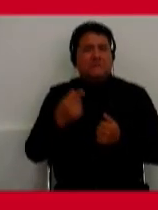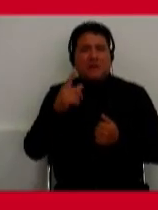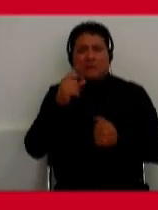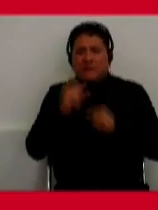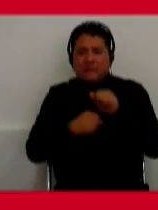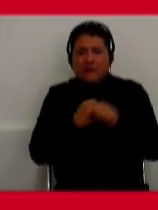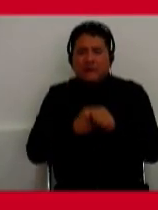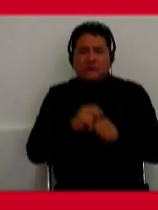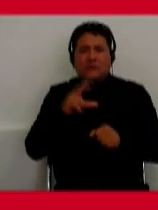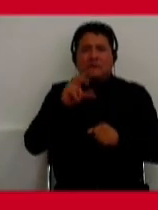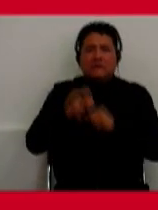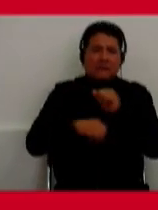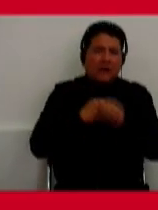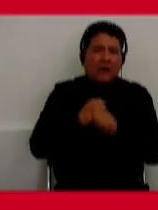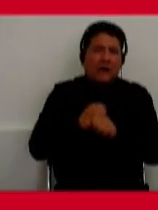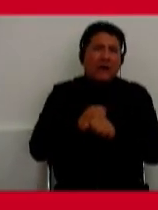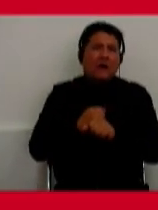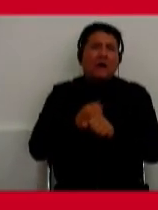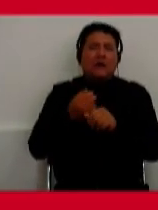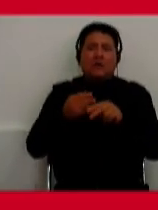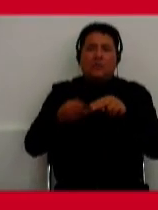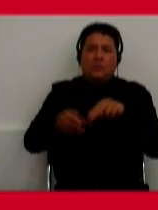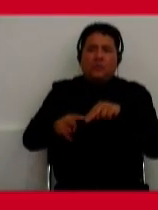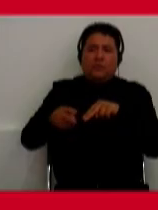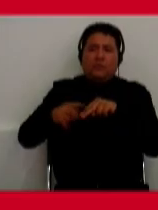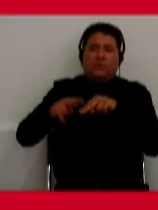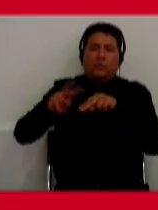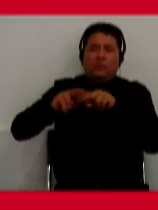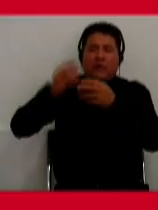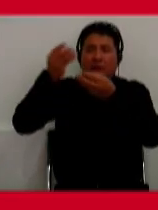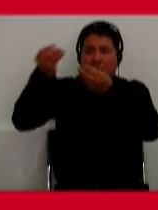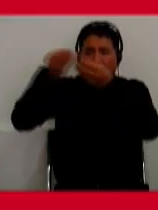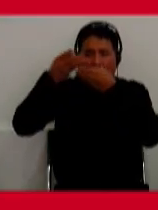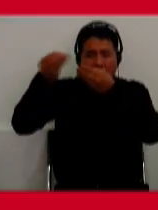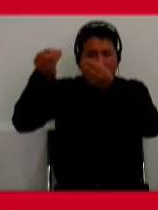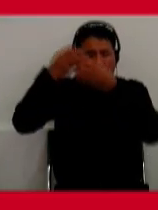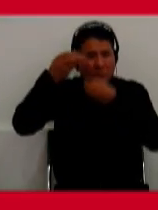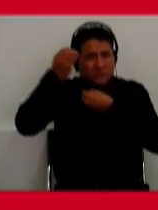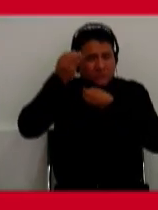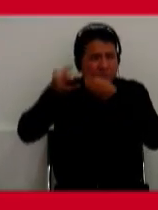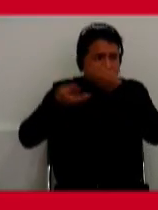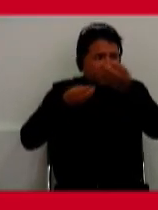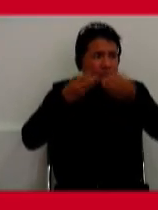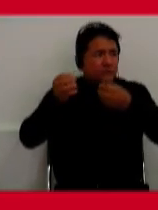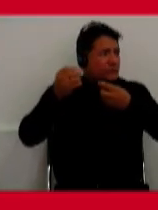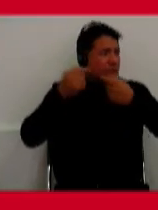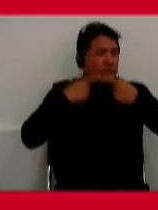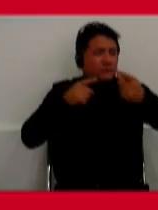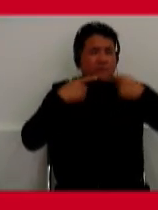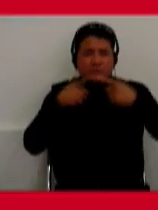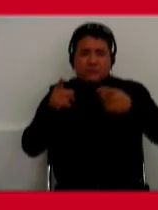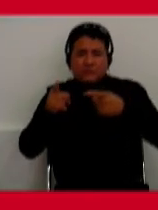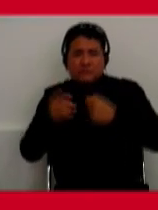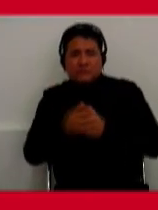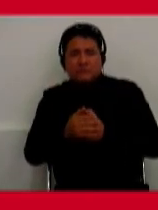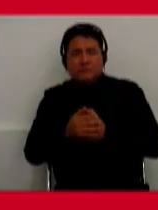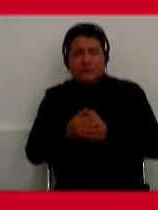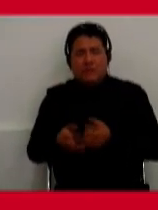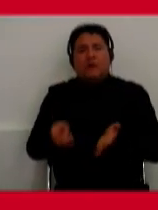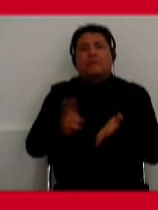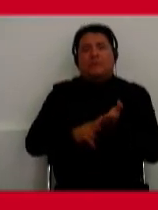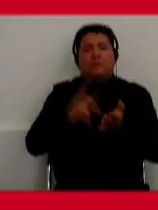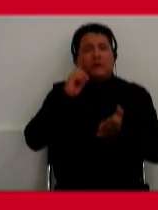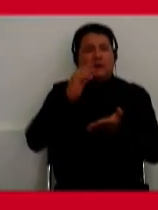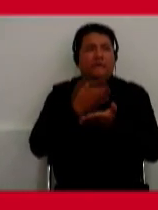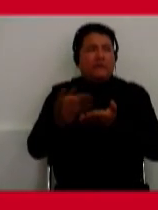años, se incrementa información y esto cualitativamente puede ser identificado con la probabilidad de falla. Pero es